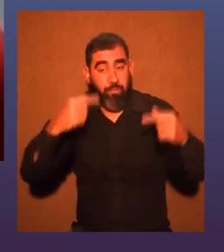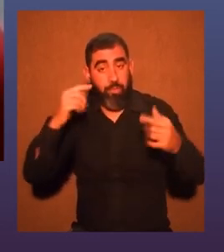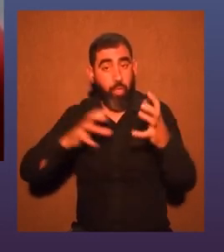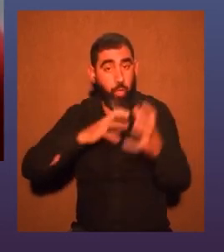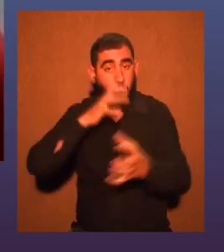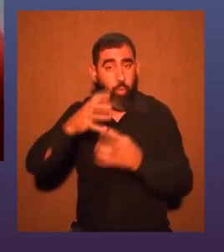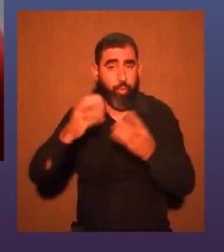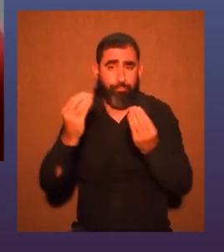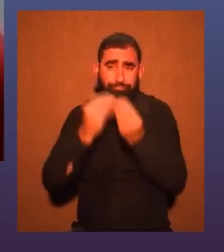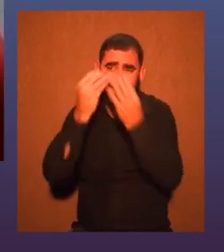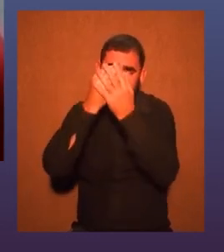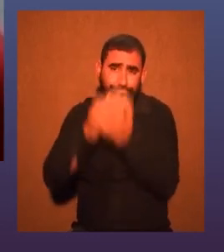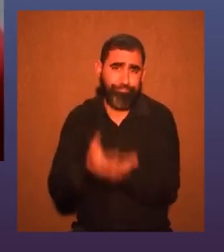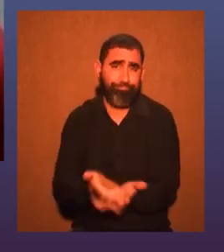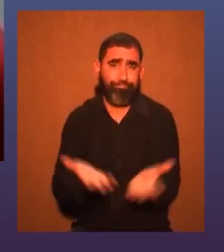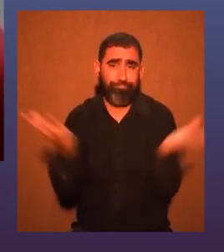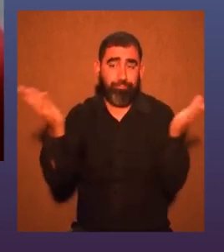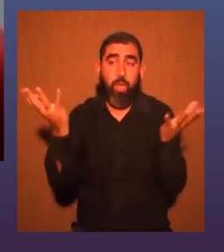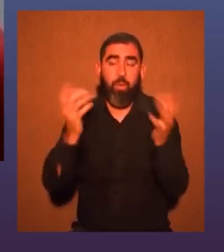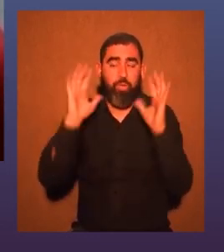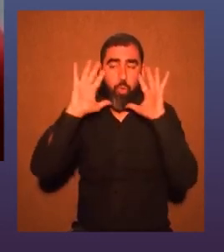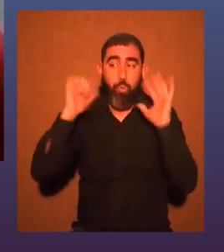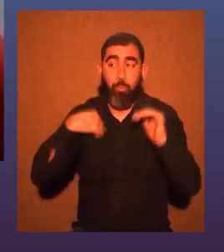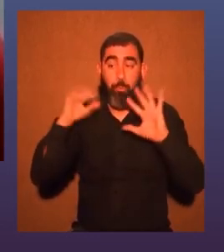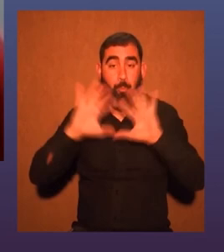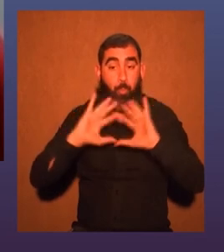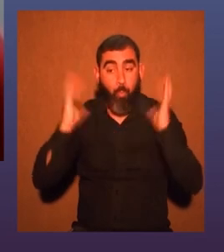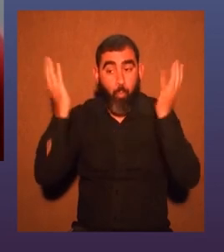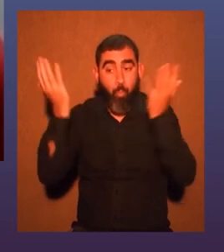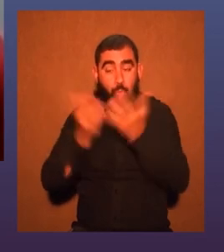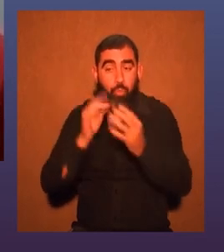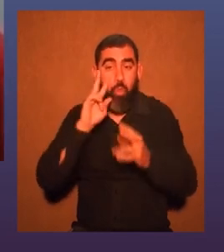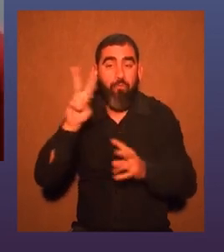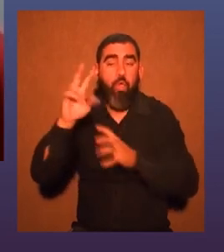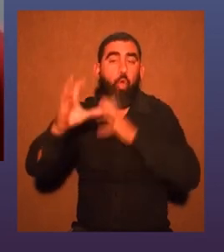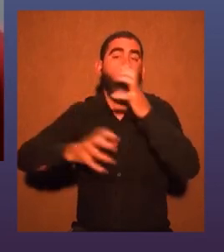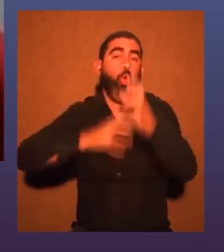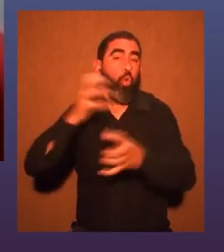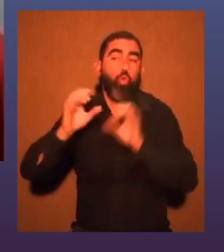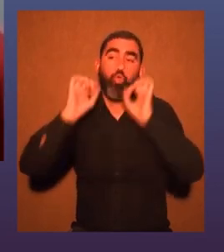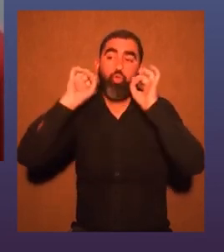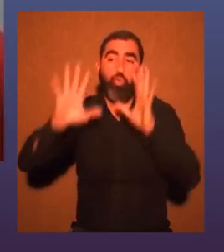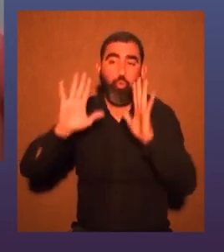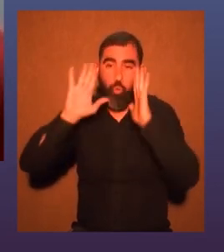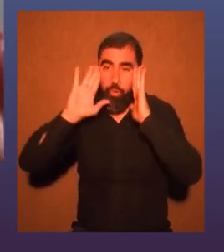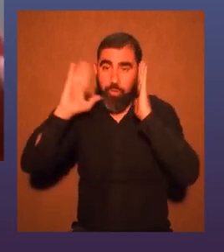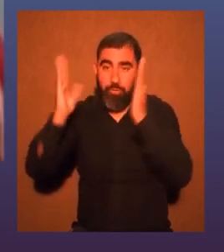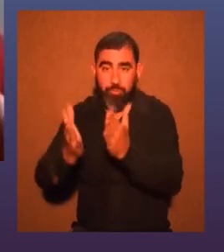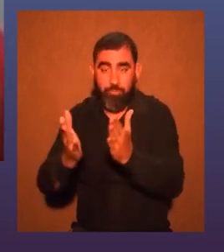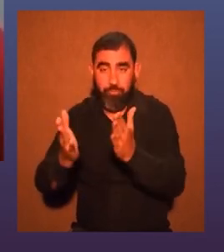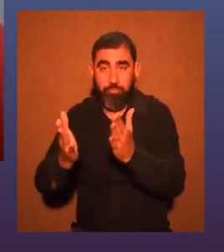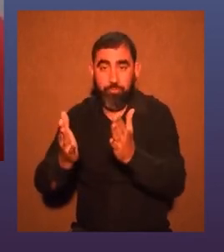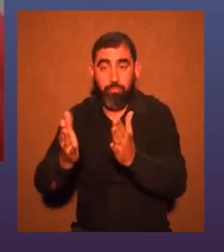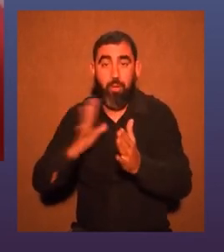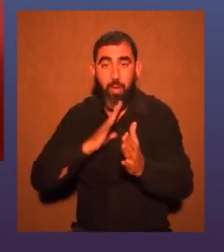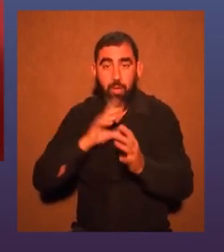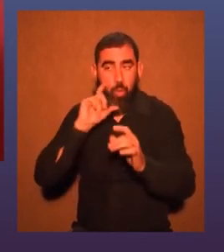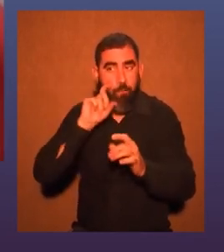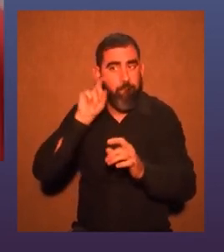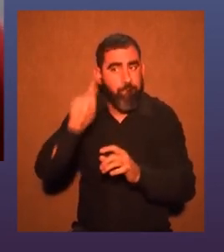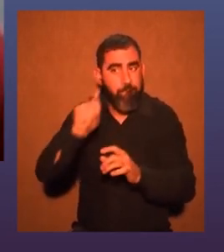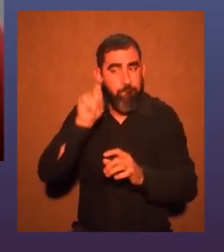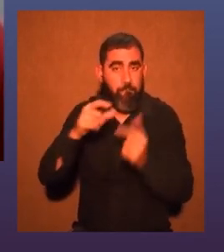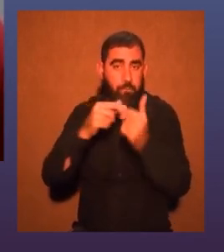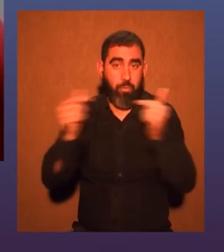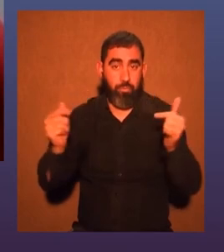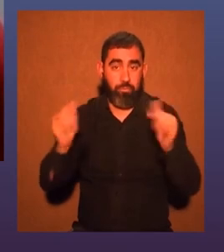el universo pasa a ser ese color. O sea, yo no veo otros colores que sean eso, ¿no? Entonces, como que pasás a estar muy obsesivo con eso,